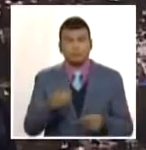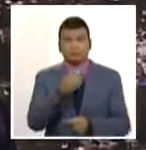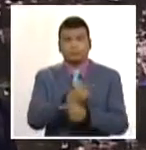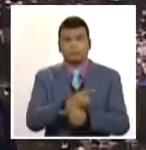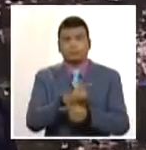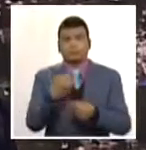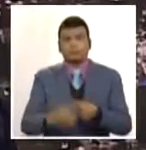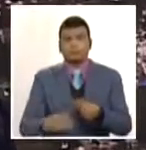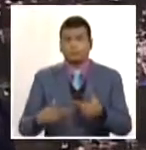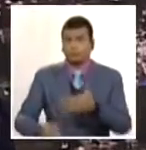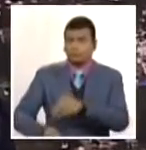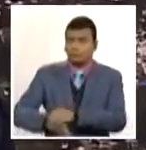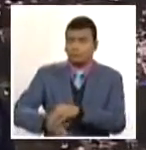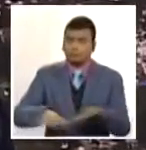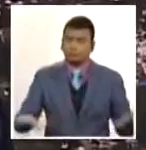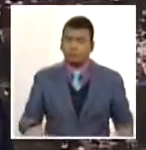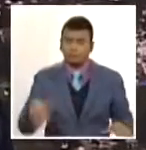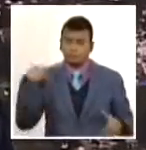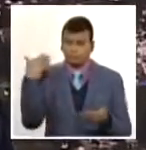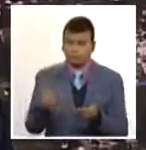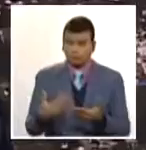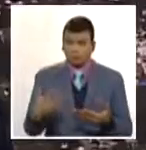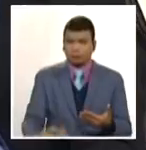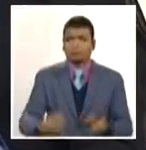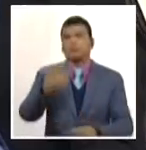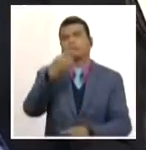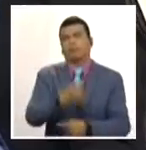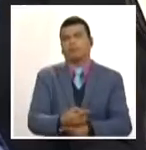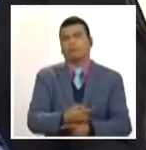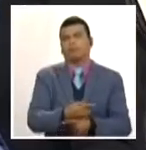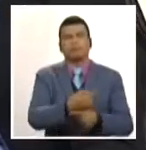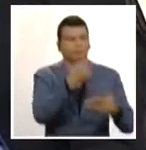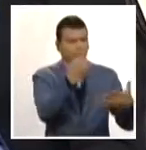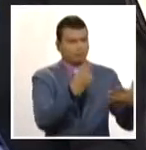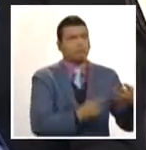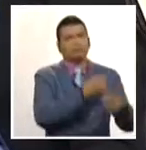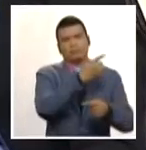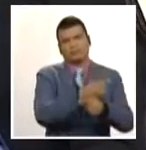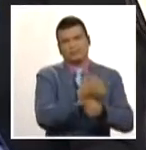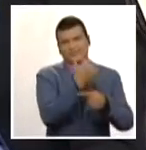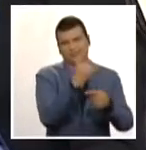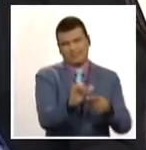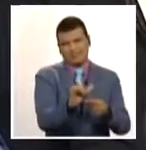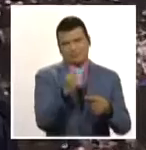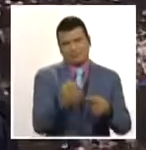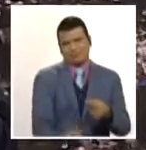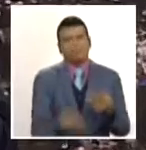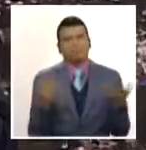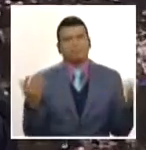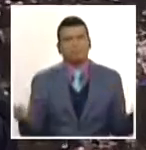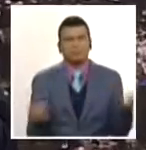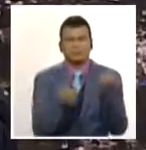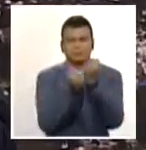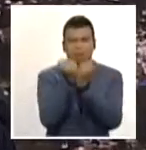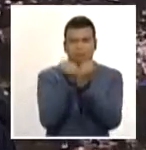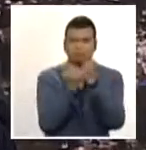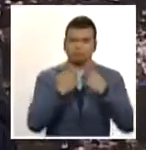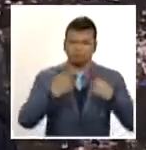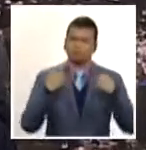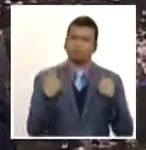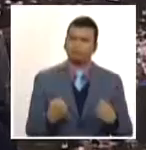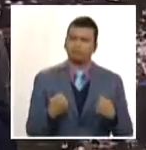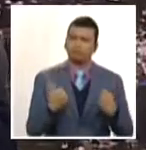haciendo lo que venimos haciendo hasta ahora, vamos a alcanzar lo que hasta ahora hemos alcanzado. Es decir, Una industria azucarera más o